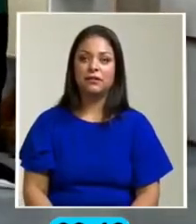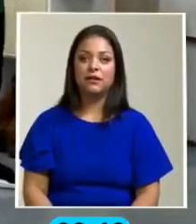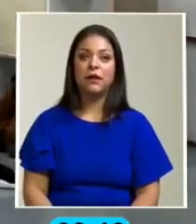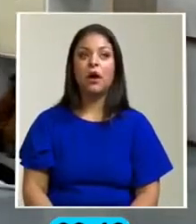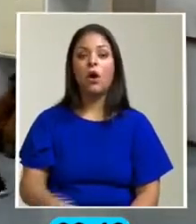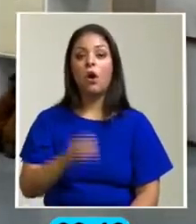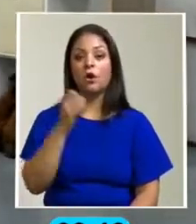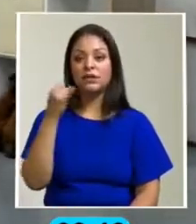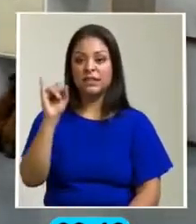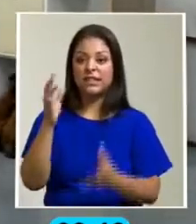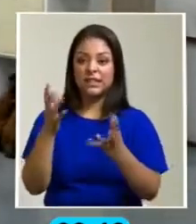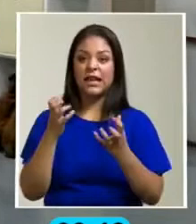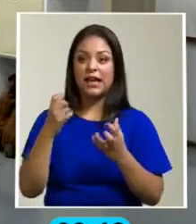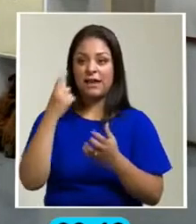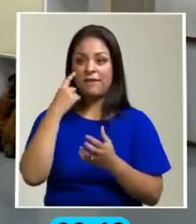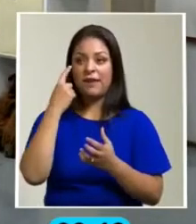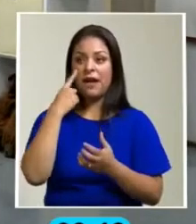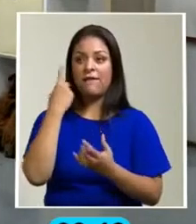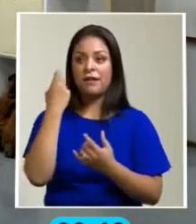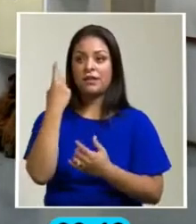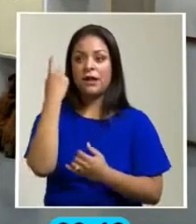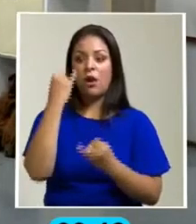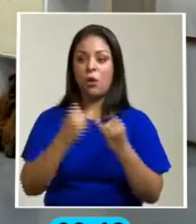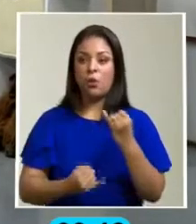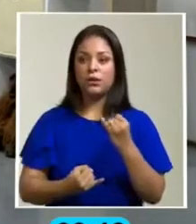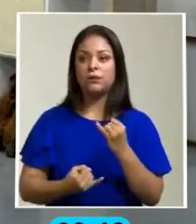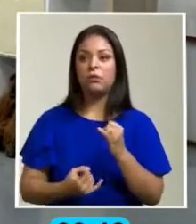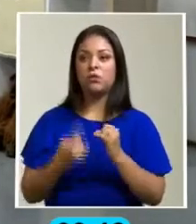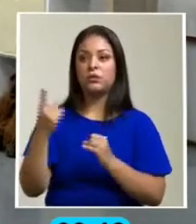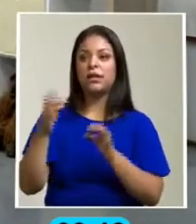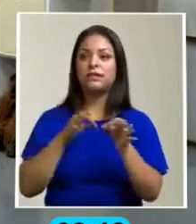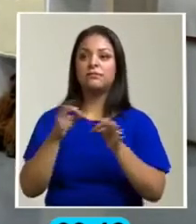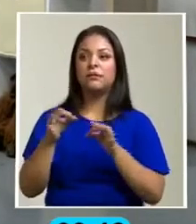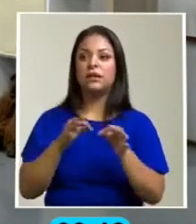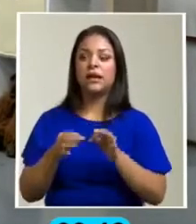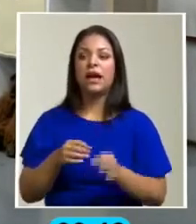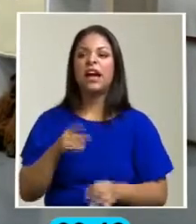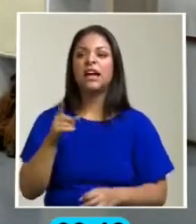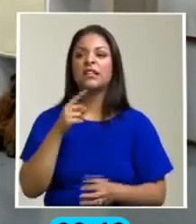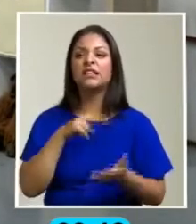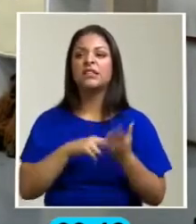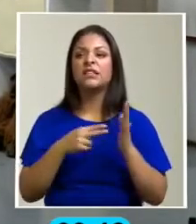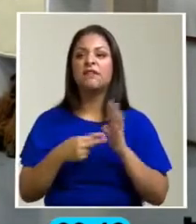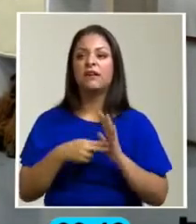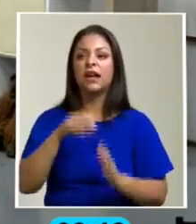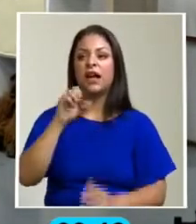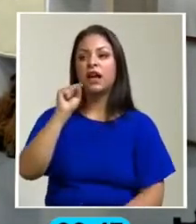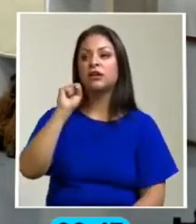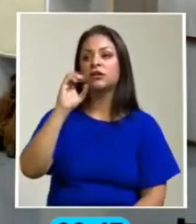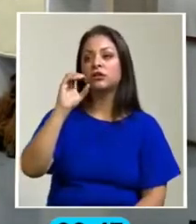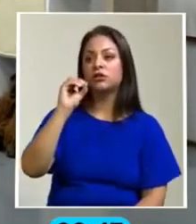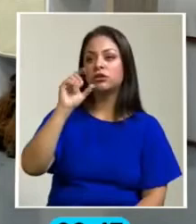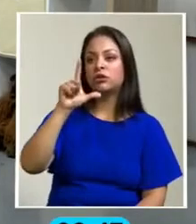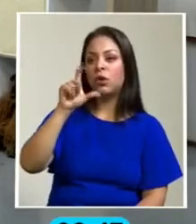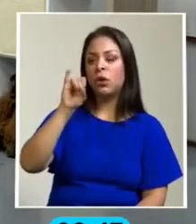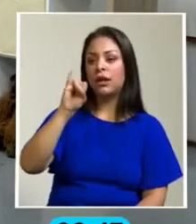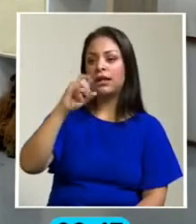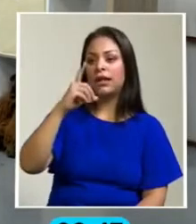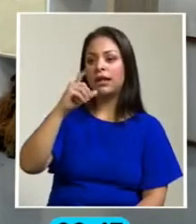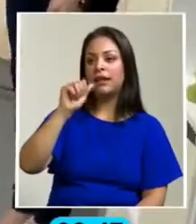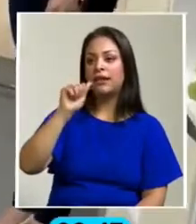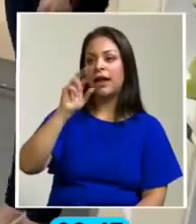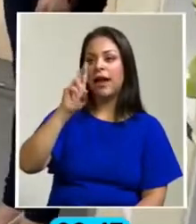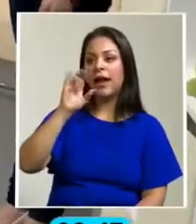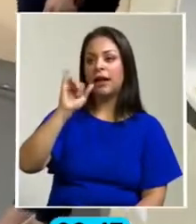Ángel, para que nos lo expliques bueno, antes de irnos ya a una pausa. ¿Nos explicas, Ángel, qué significa solidaridad? Bueno, solidaridad. Vaya y lo busca, ¿verdad? Péguelo y